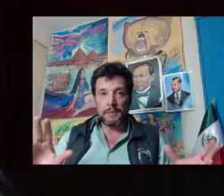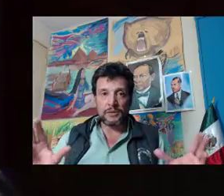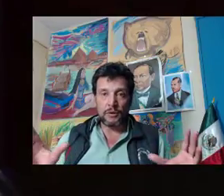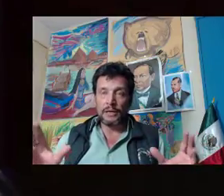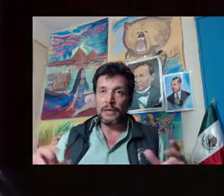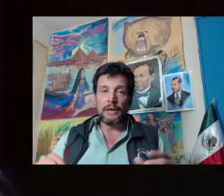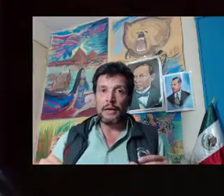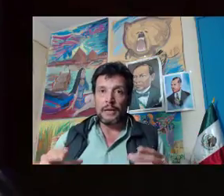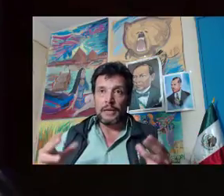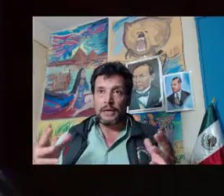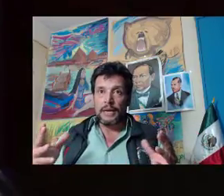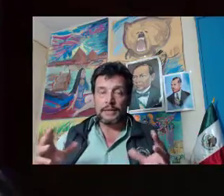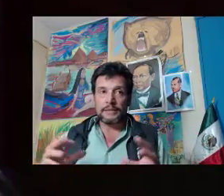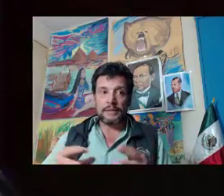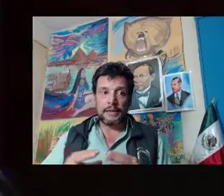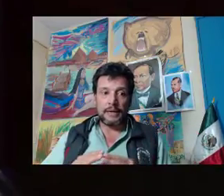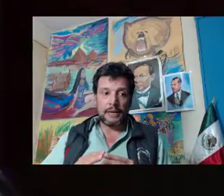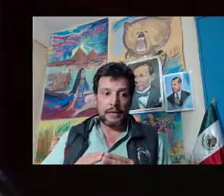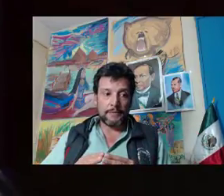a tantas personas.